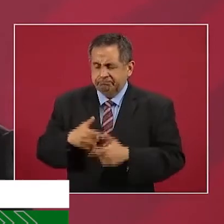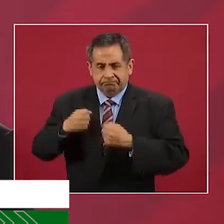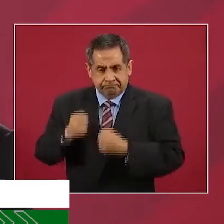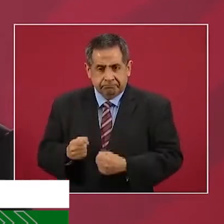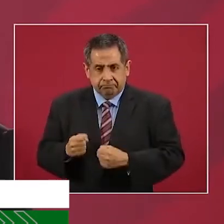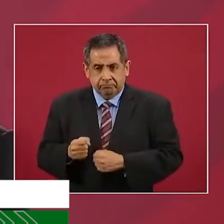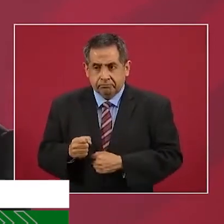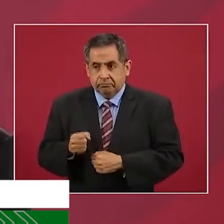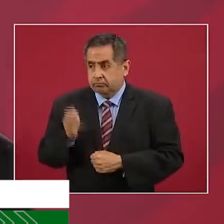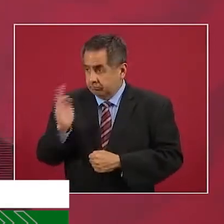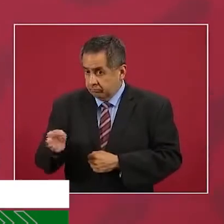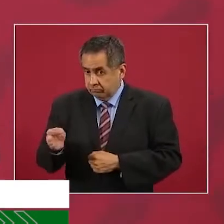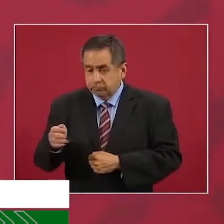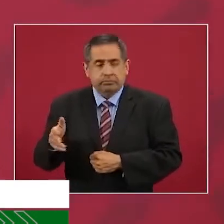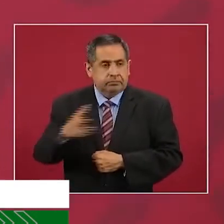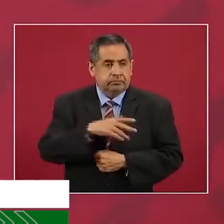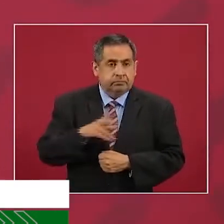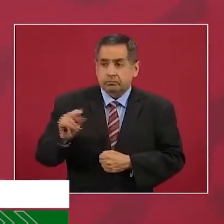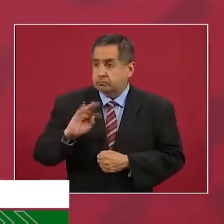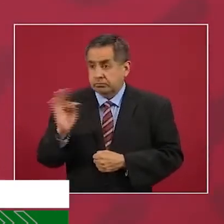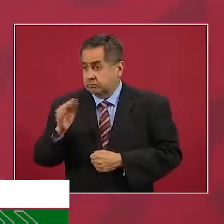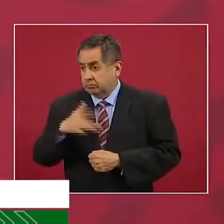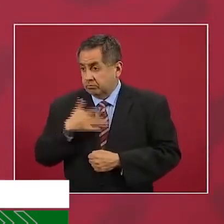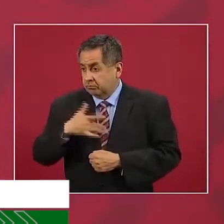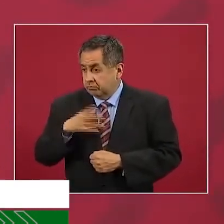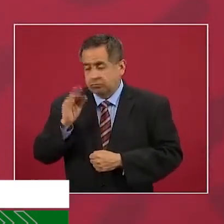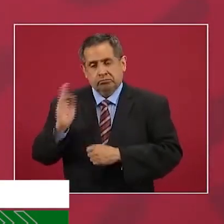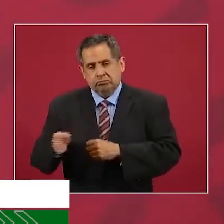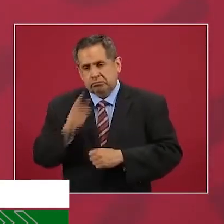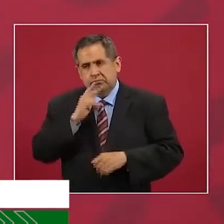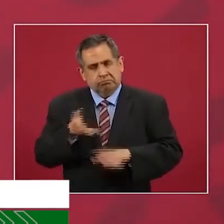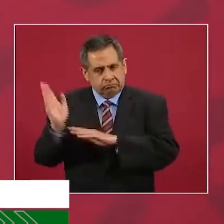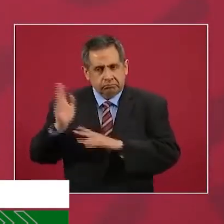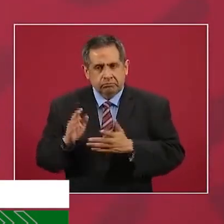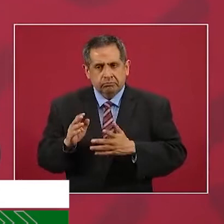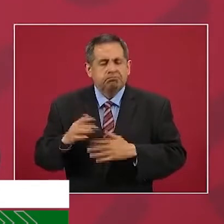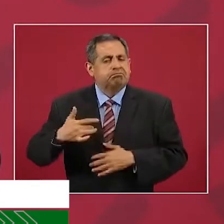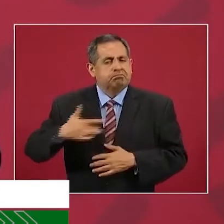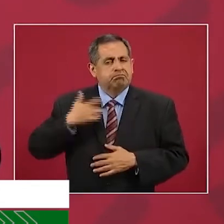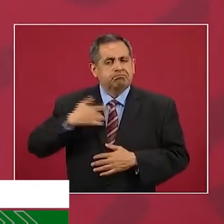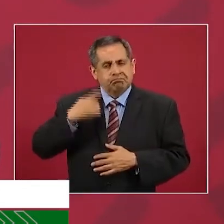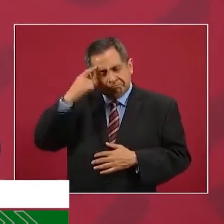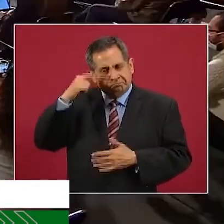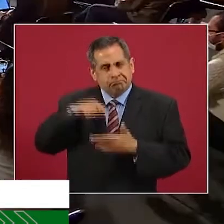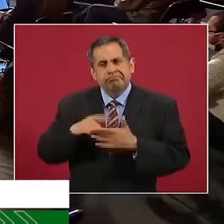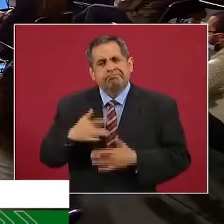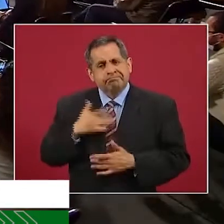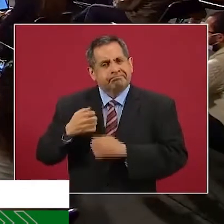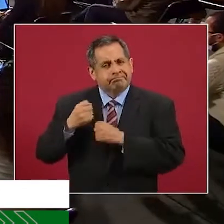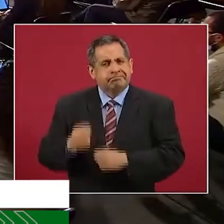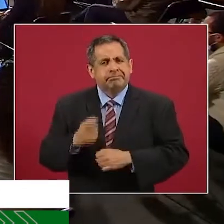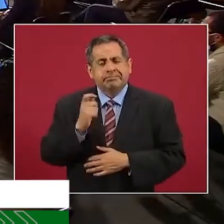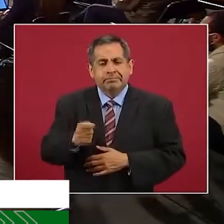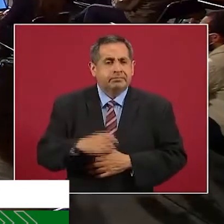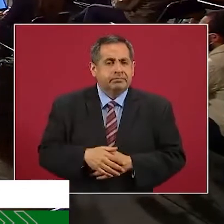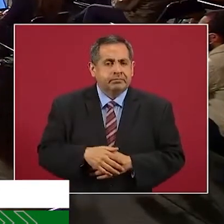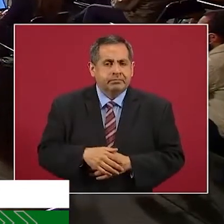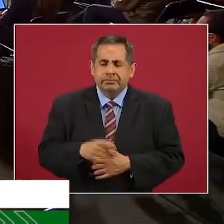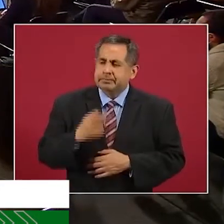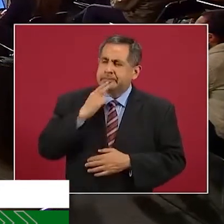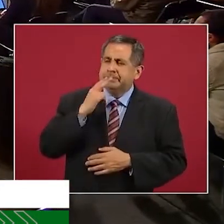acepte, no es bienvenido, no debe estar aquí. Que no tenga las convicciones que nos animan. Y eso opera como una